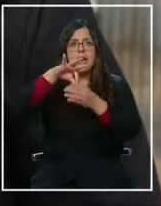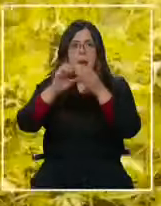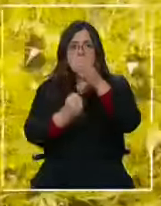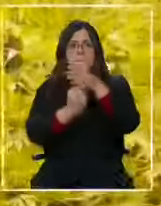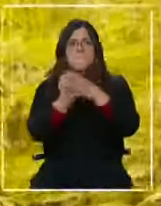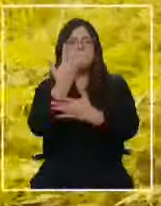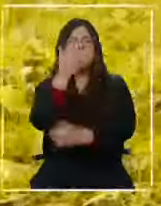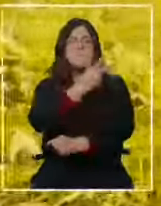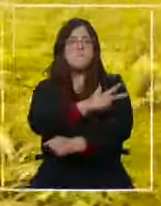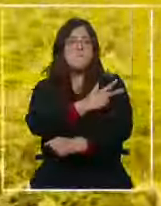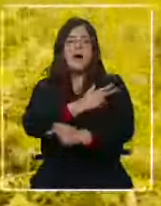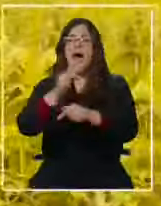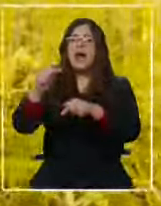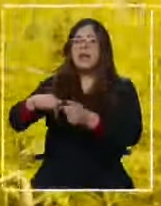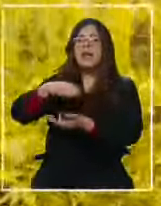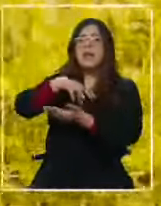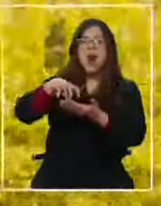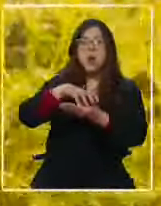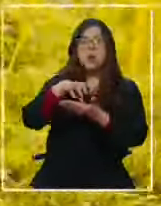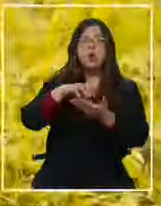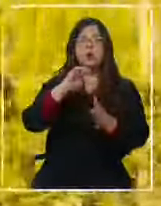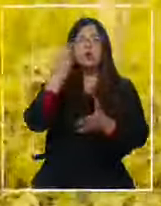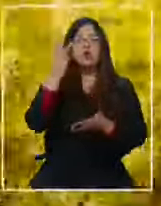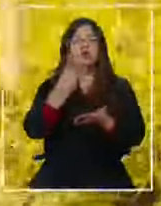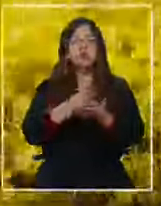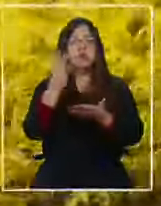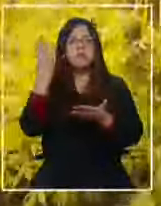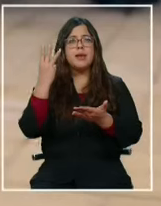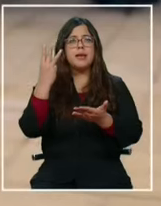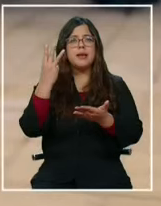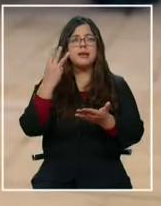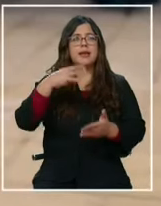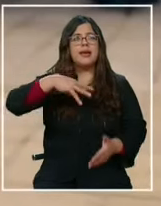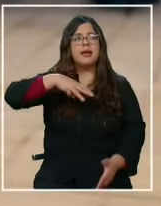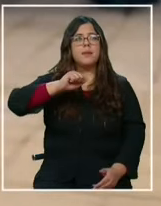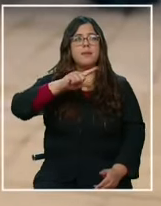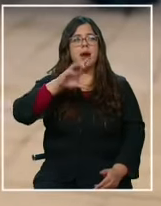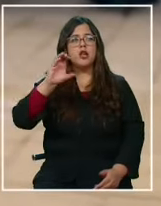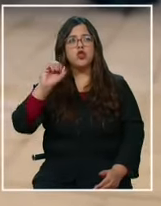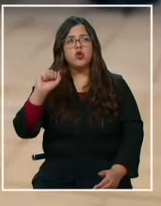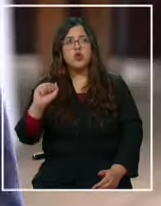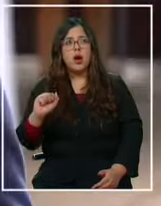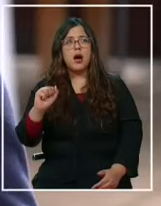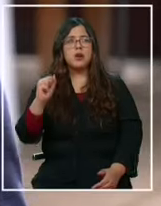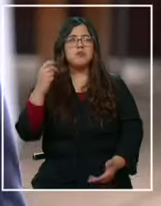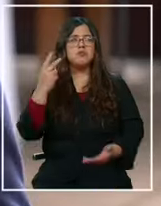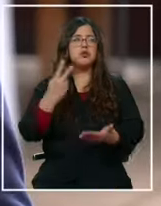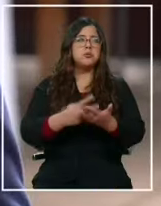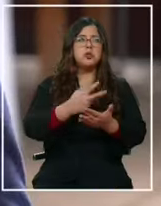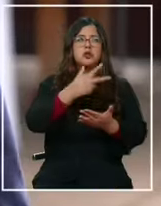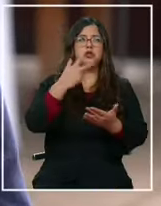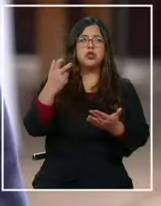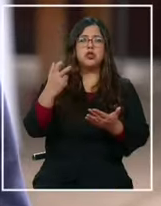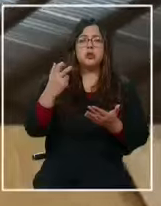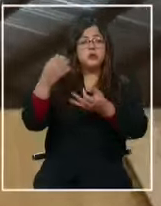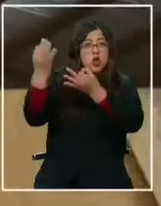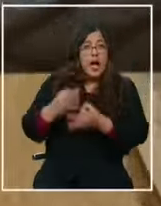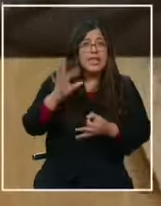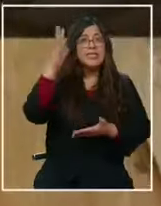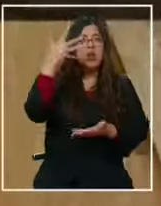marihuana. Aquí en nuestra comuna se encontraron un poquito más de 3.000. En Malloa, cerca de 1.800, 2.000 plantas más, fueron casi 5.000